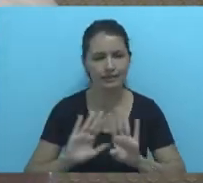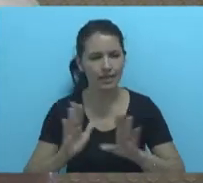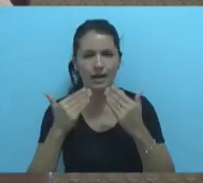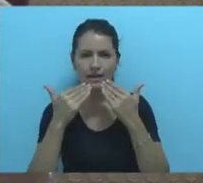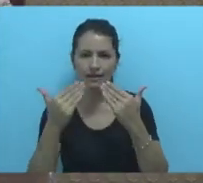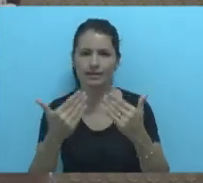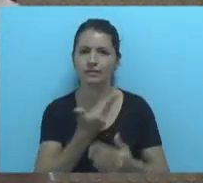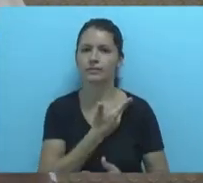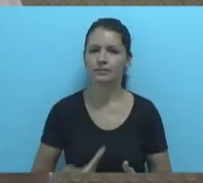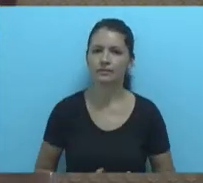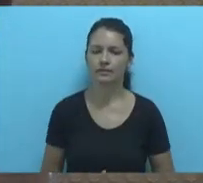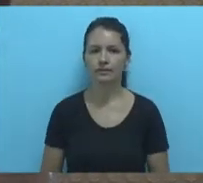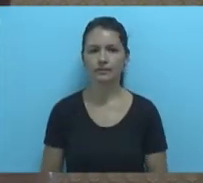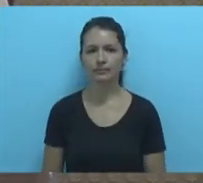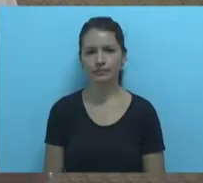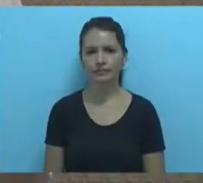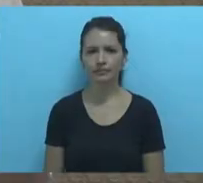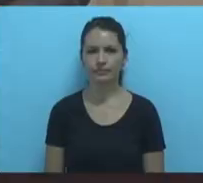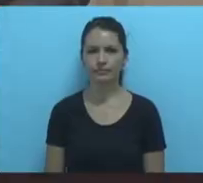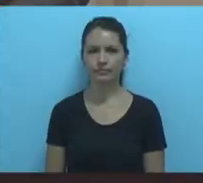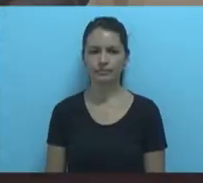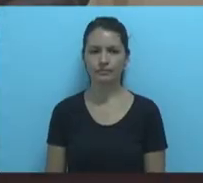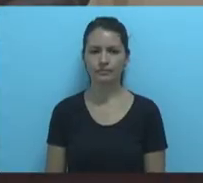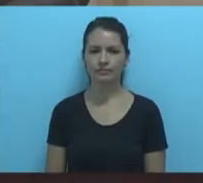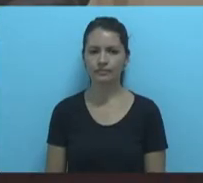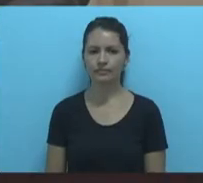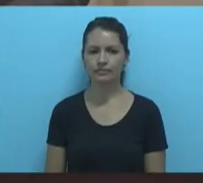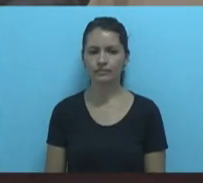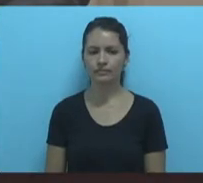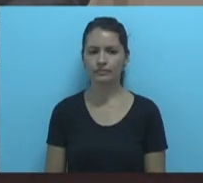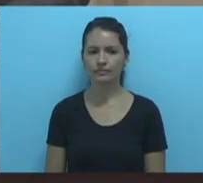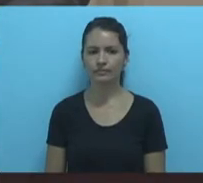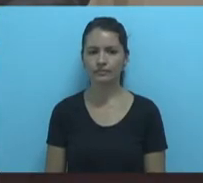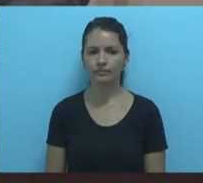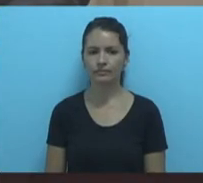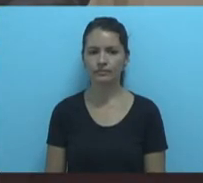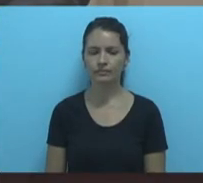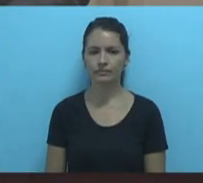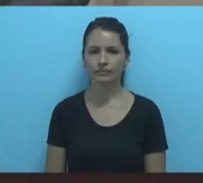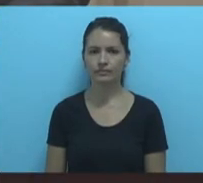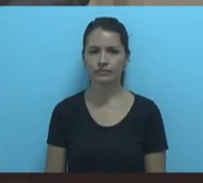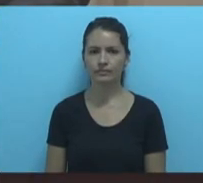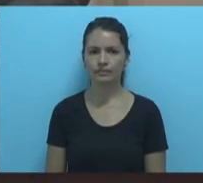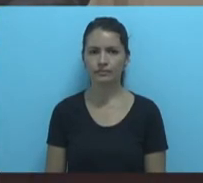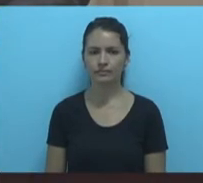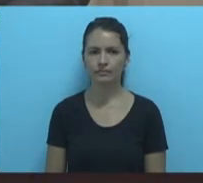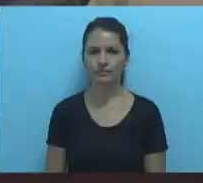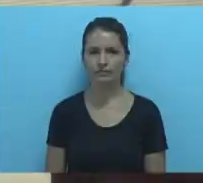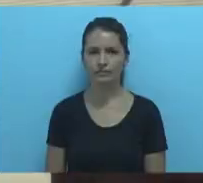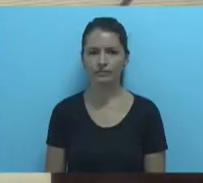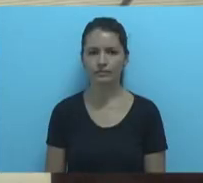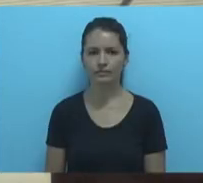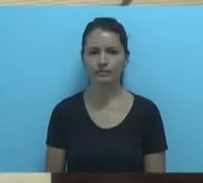señor presidente. Gracias, diputado El Frade. Tiene la palabra la diputada Natalia Armas Velavi.